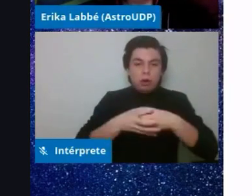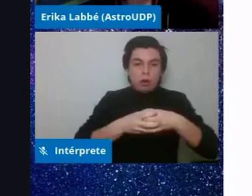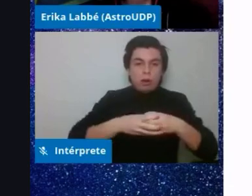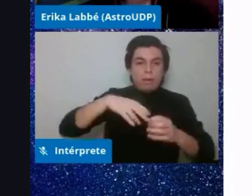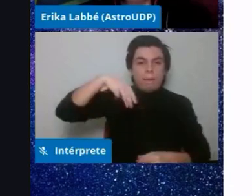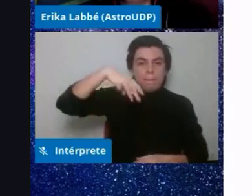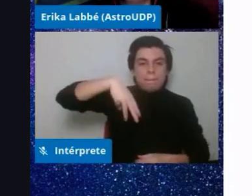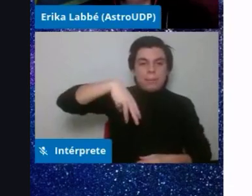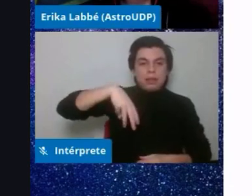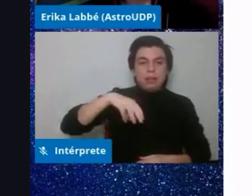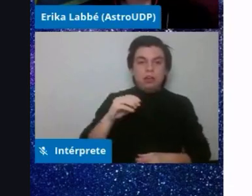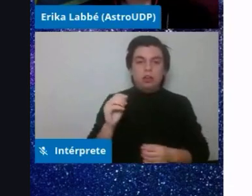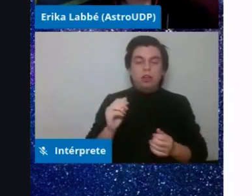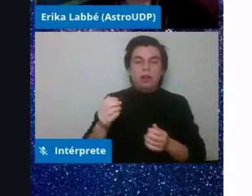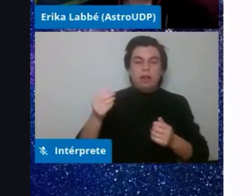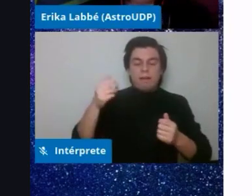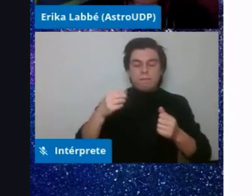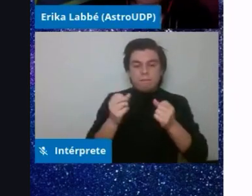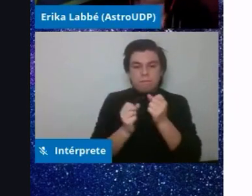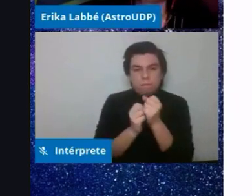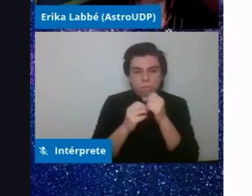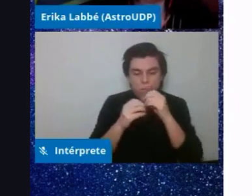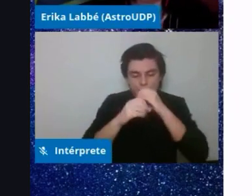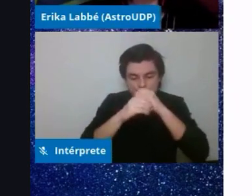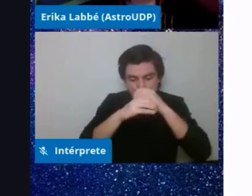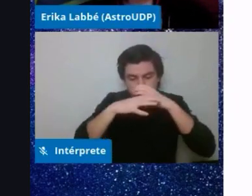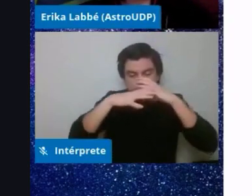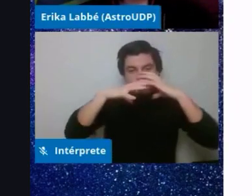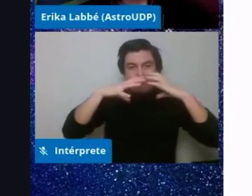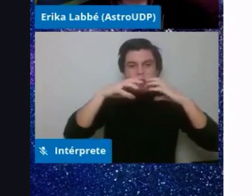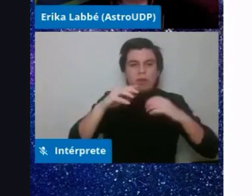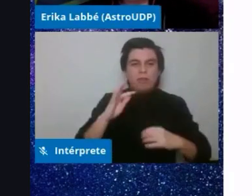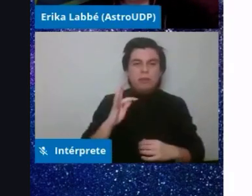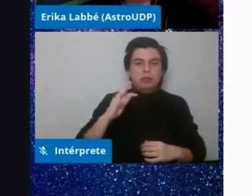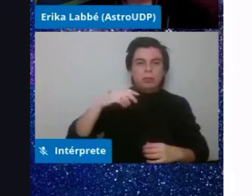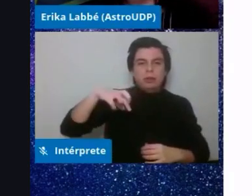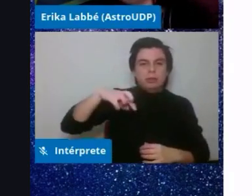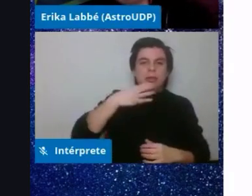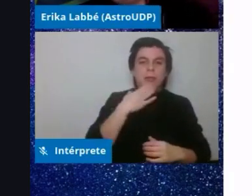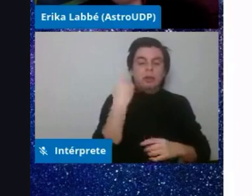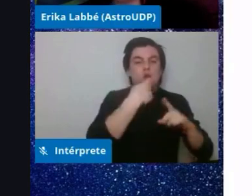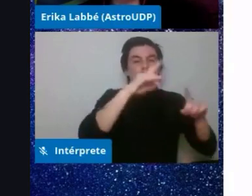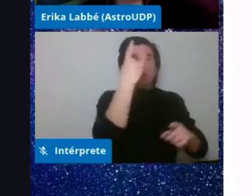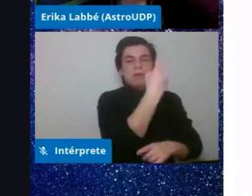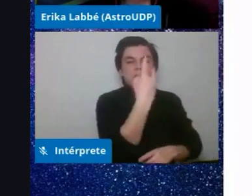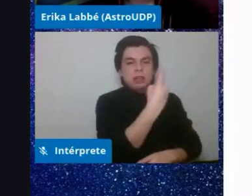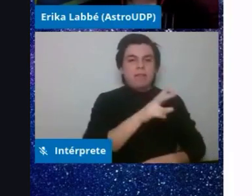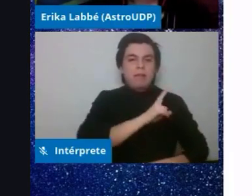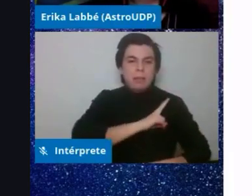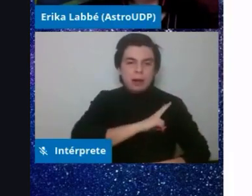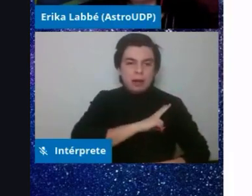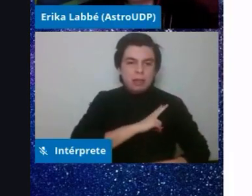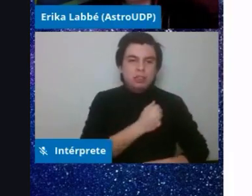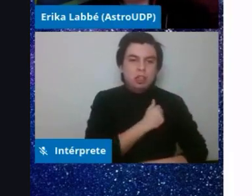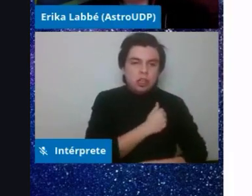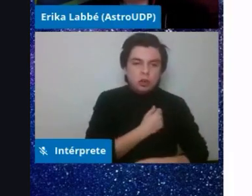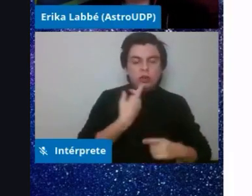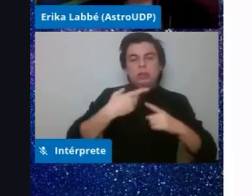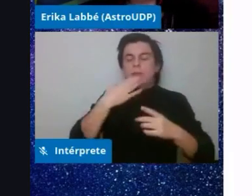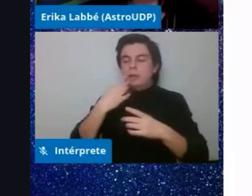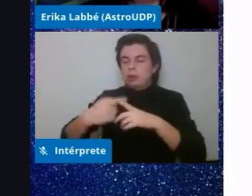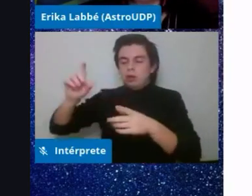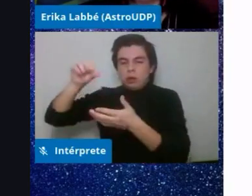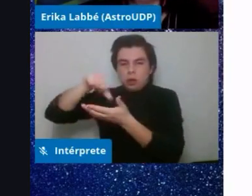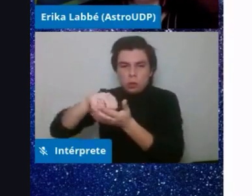Planetaria, el, las universidades mismas como la Universidad Católica de Valparaíso, el Núcleo de Astronomía, la Universidad